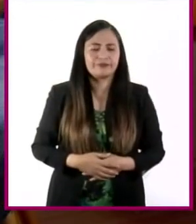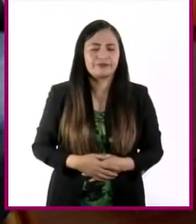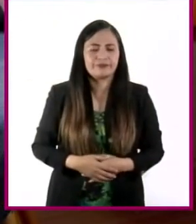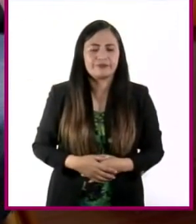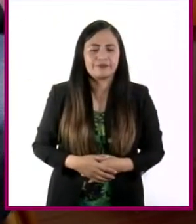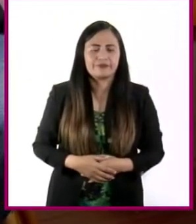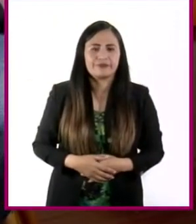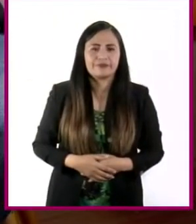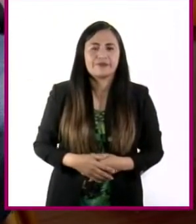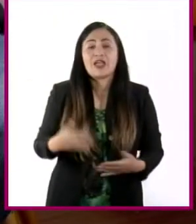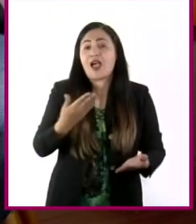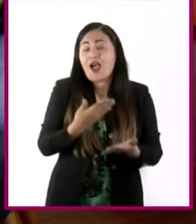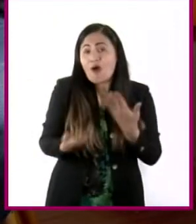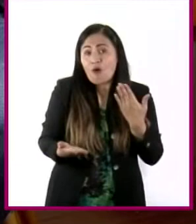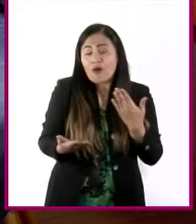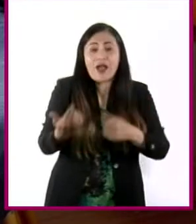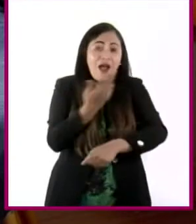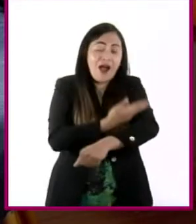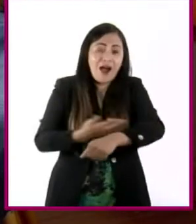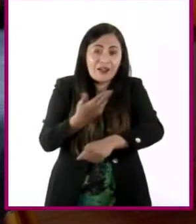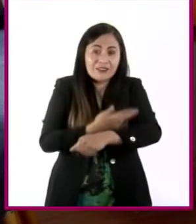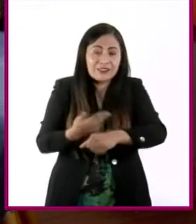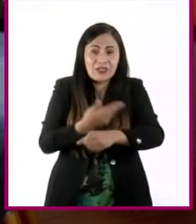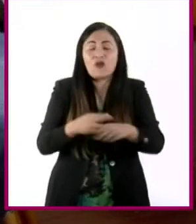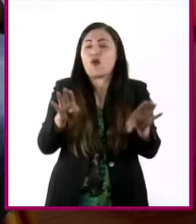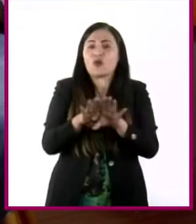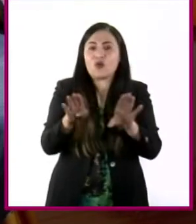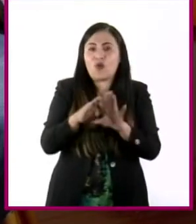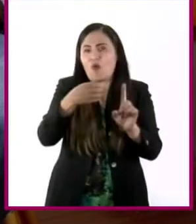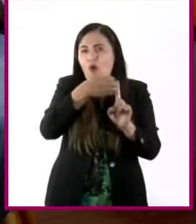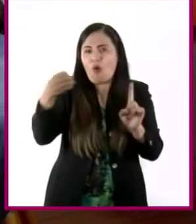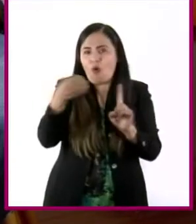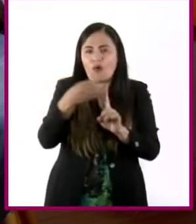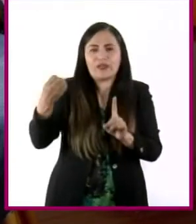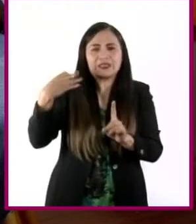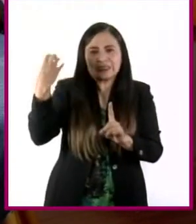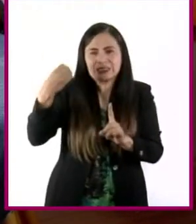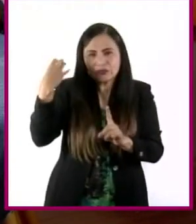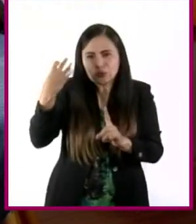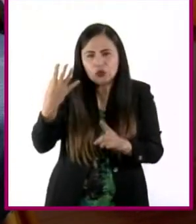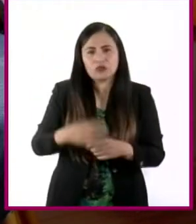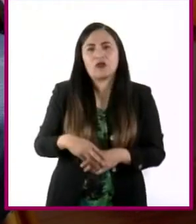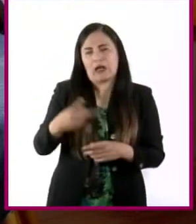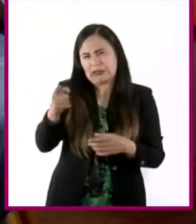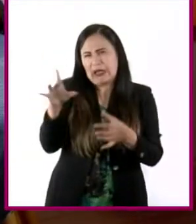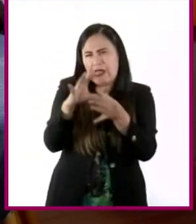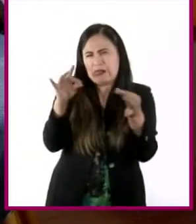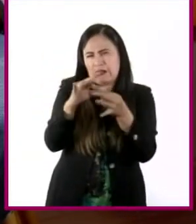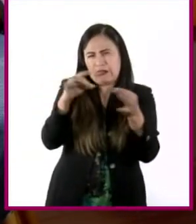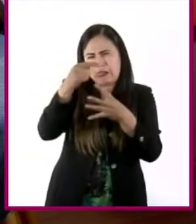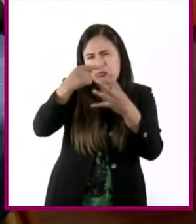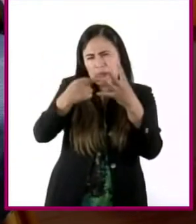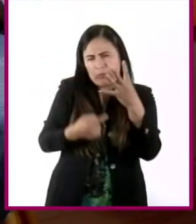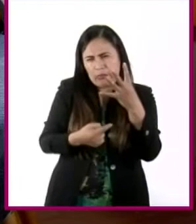Bueno, ahora profundicemos en la organización del discurso. Como estamos pensando en un discurso argumentativo, en realidad la estructura es